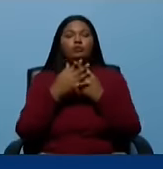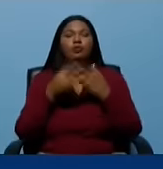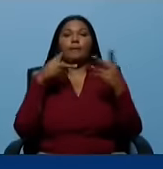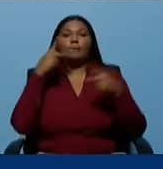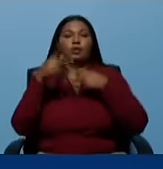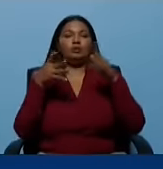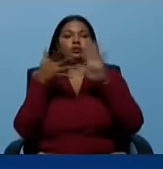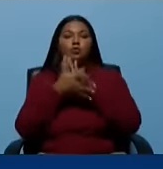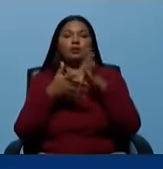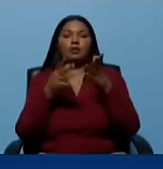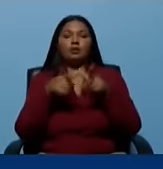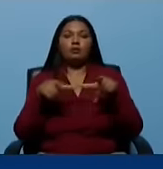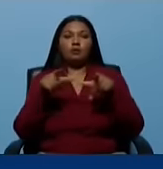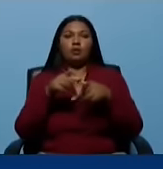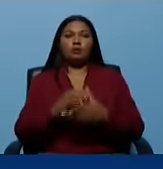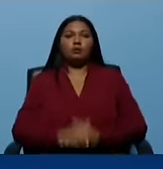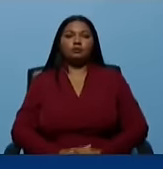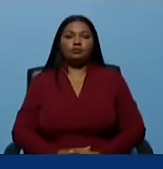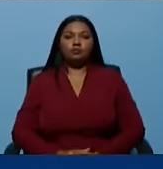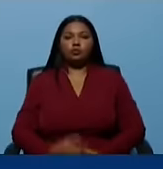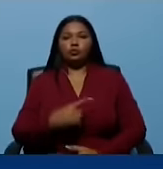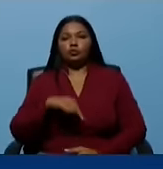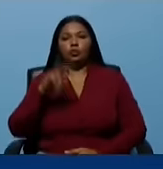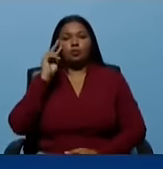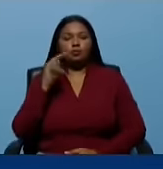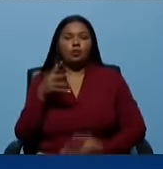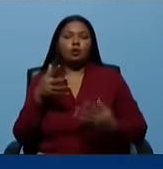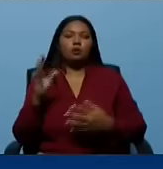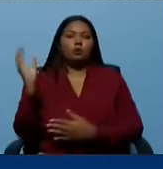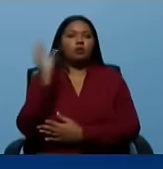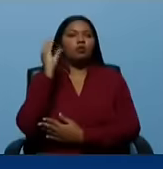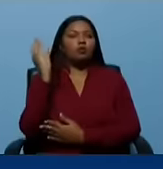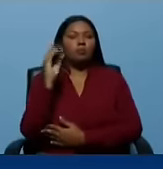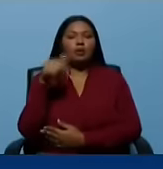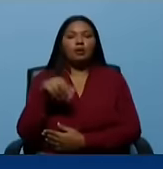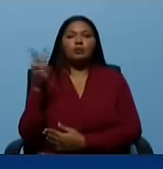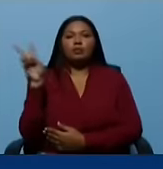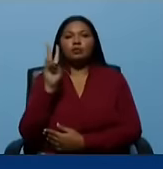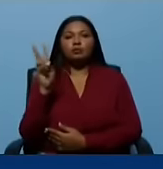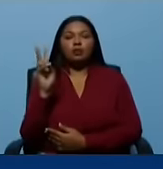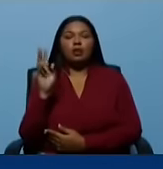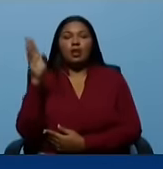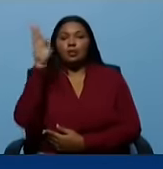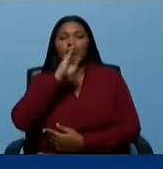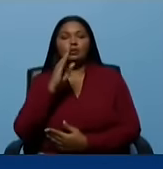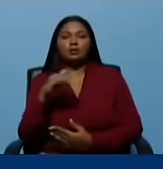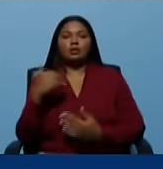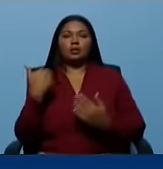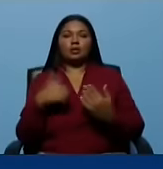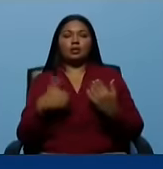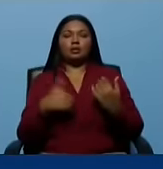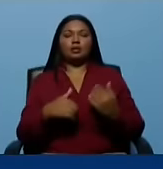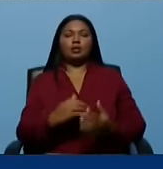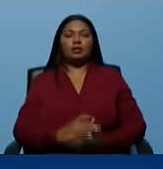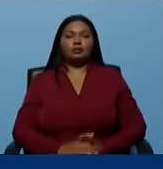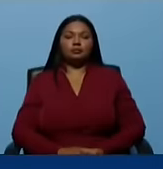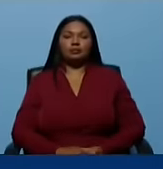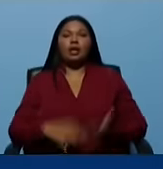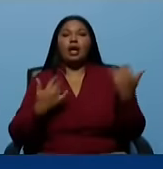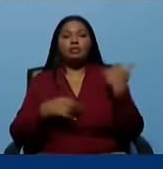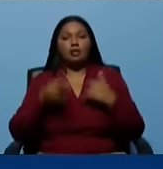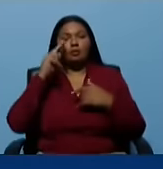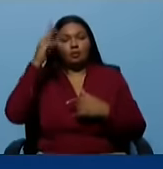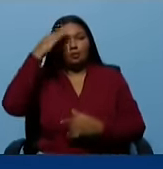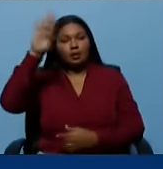sobre los estados y esto lo podemos ver en Colombia lo podemos ver aquí en Venezuela lo podemos ver en Brasil podemos ver en Argentina lo podemos ver en México